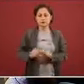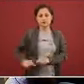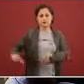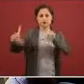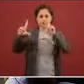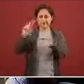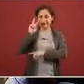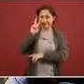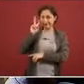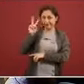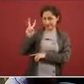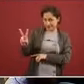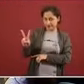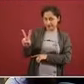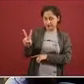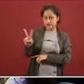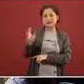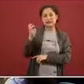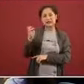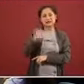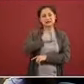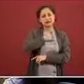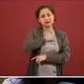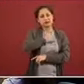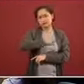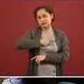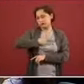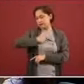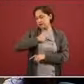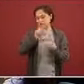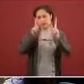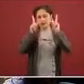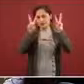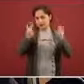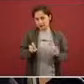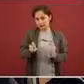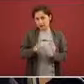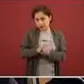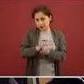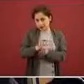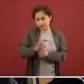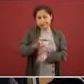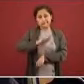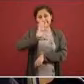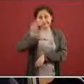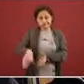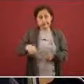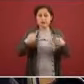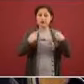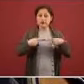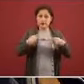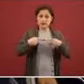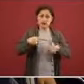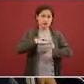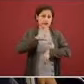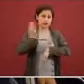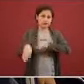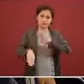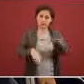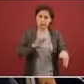Aquí lo que vemos es la parte más lamentable de esta epidemia, que son los fallecimientos, la pérdida de la vida, la